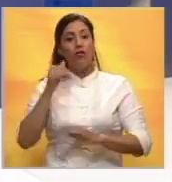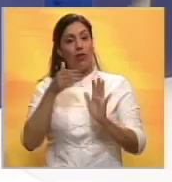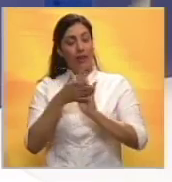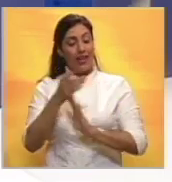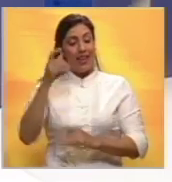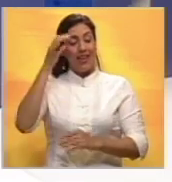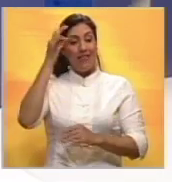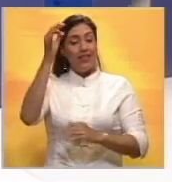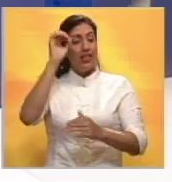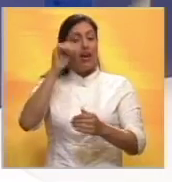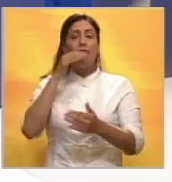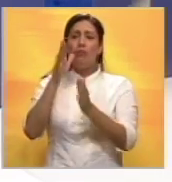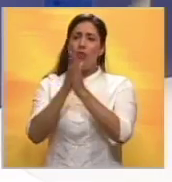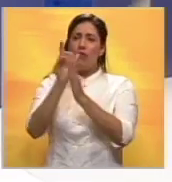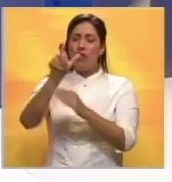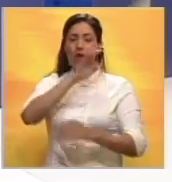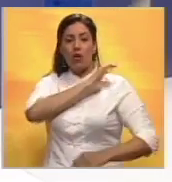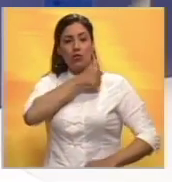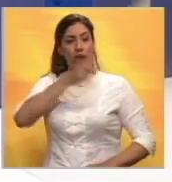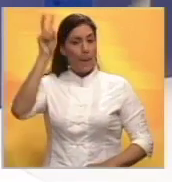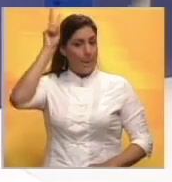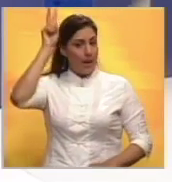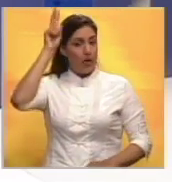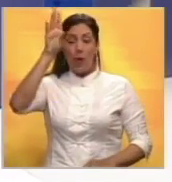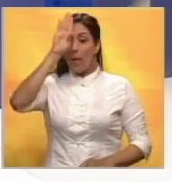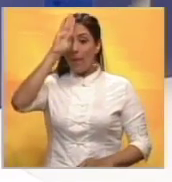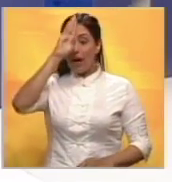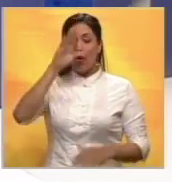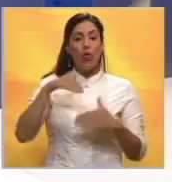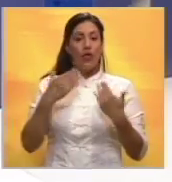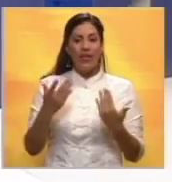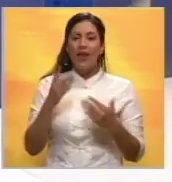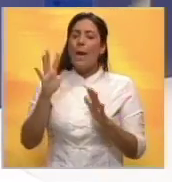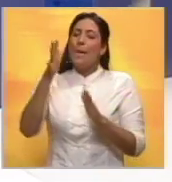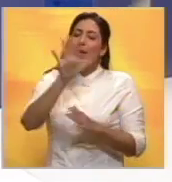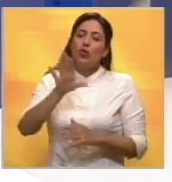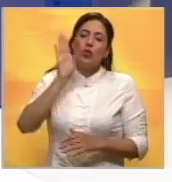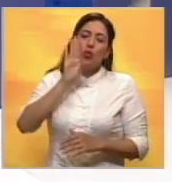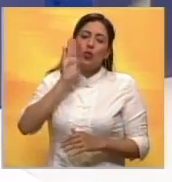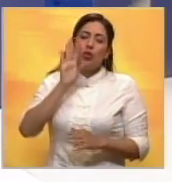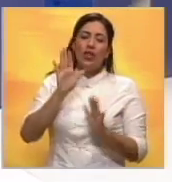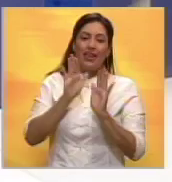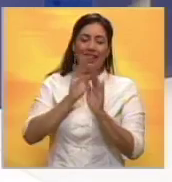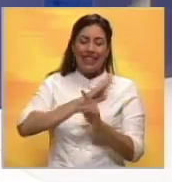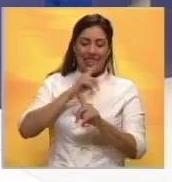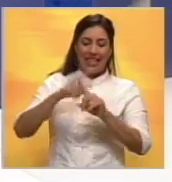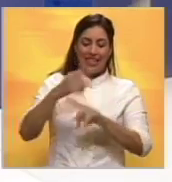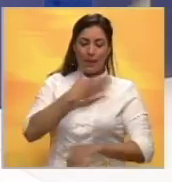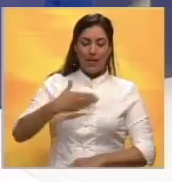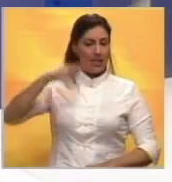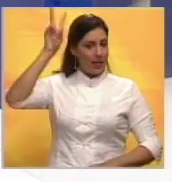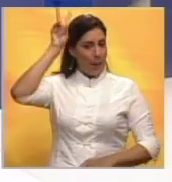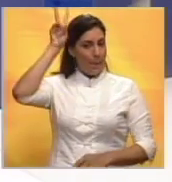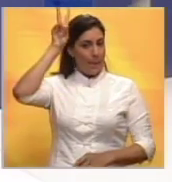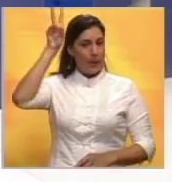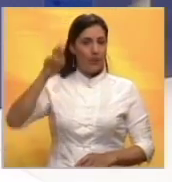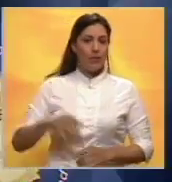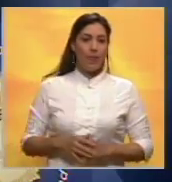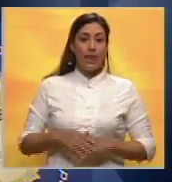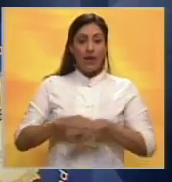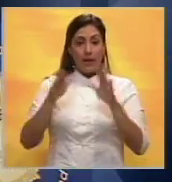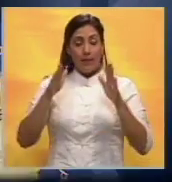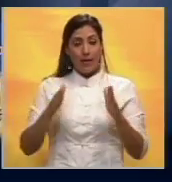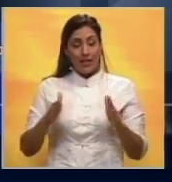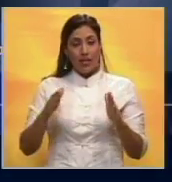congeló a petición de autoridades peruanas una cuenta bancaria que Se presume estaría vinculada al expresidente de Perú Alejandro Toledo el